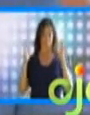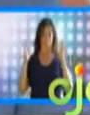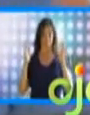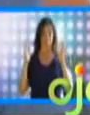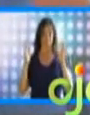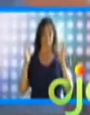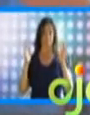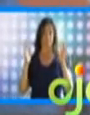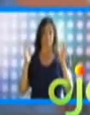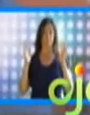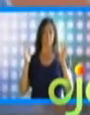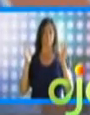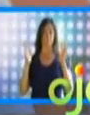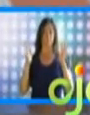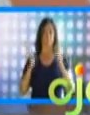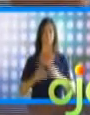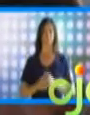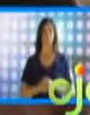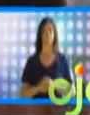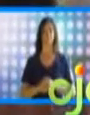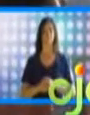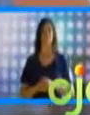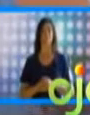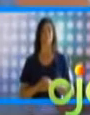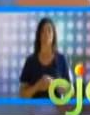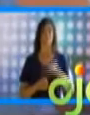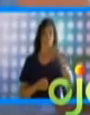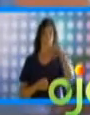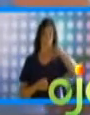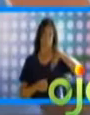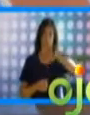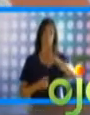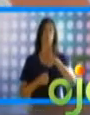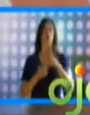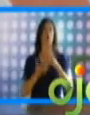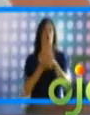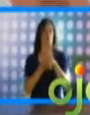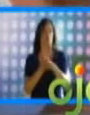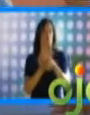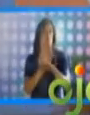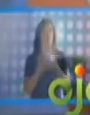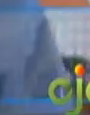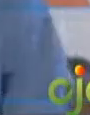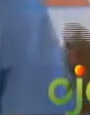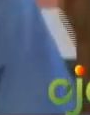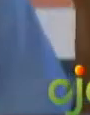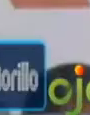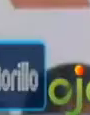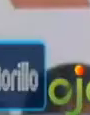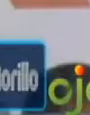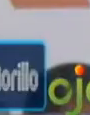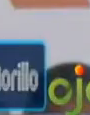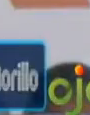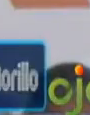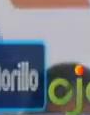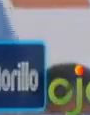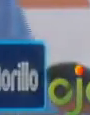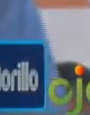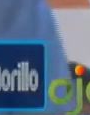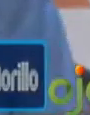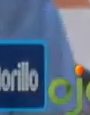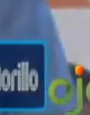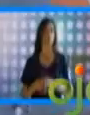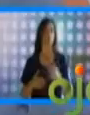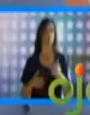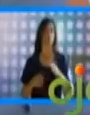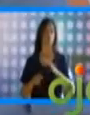todo el mundo y estos muchachos lo encuentran en lo que canta un gallo y se aburren en una clase cuando le están diciendo cosas que ya hayan visto